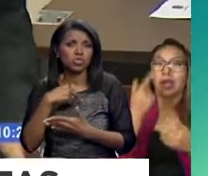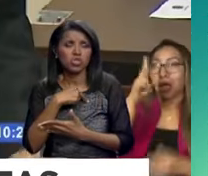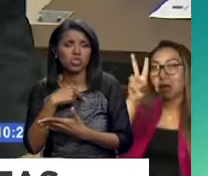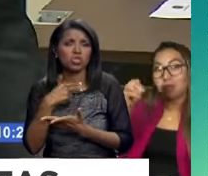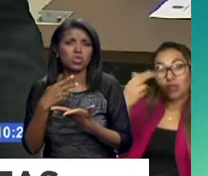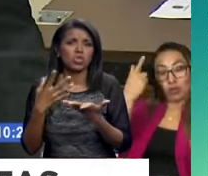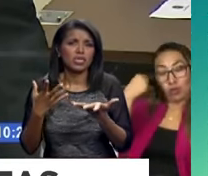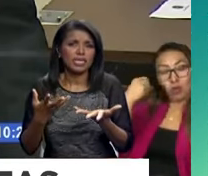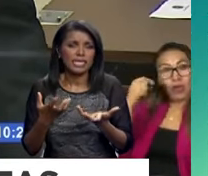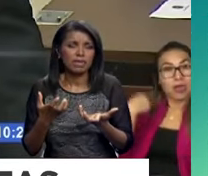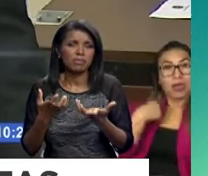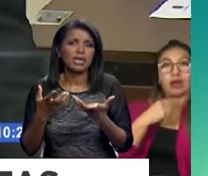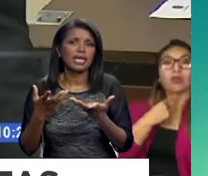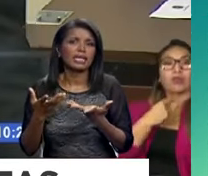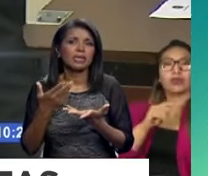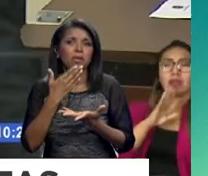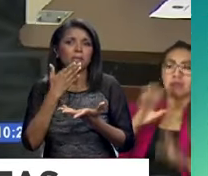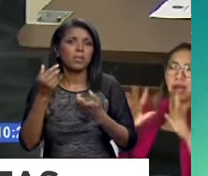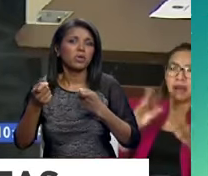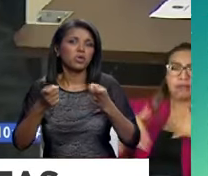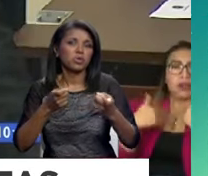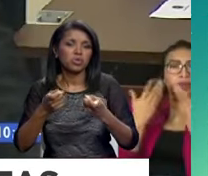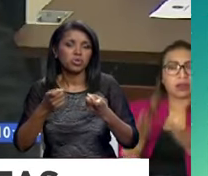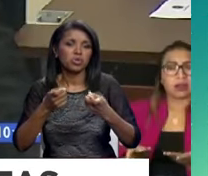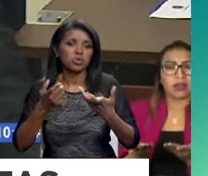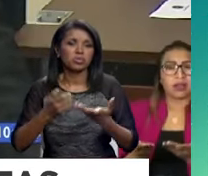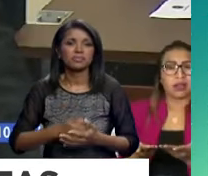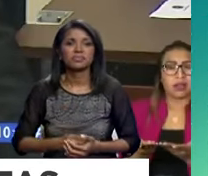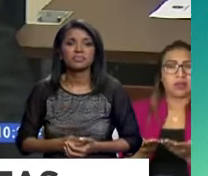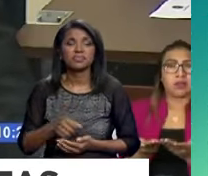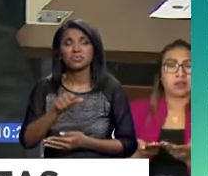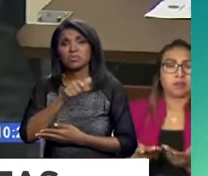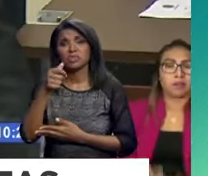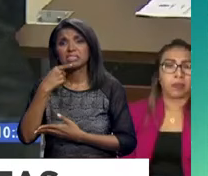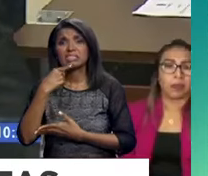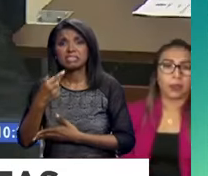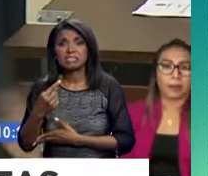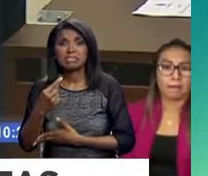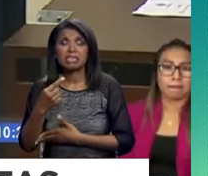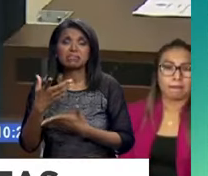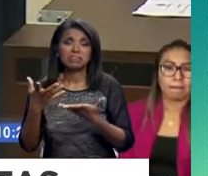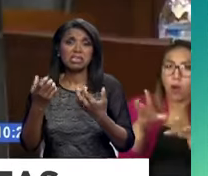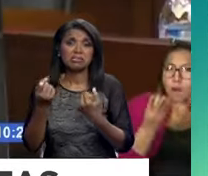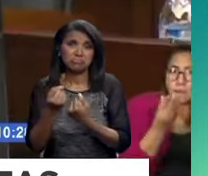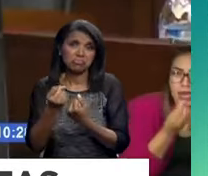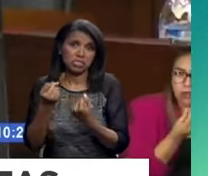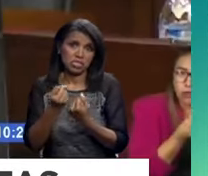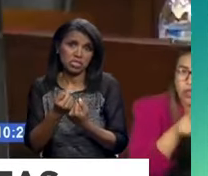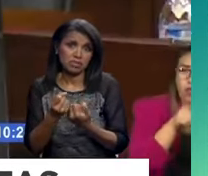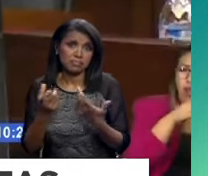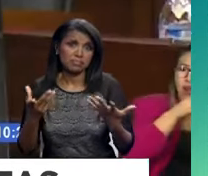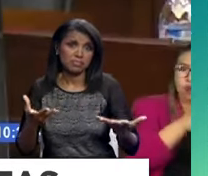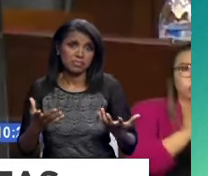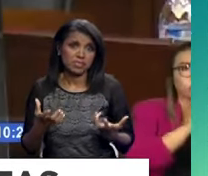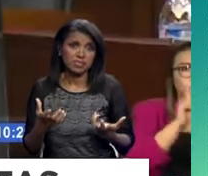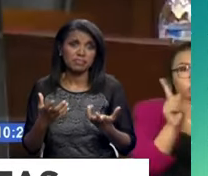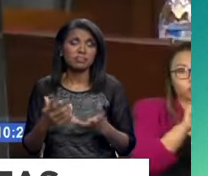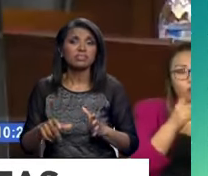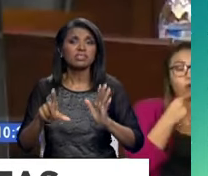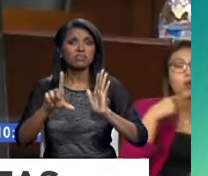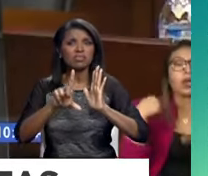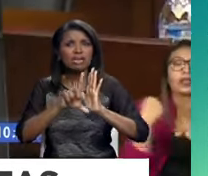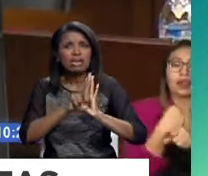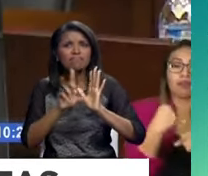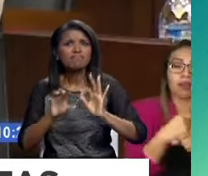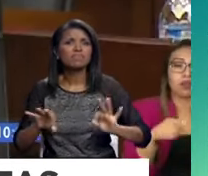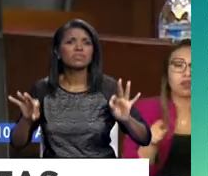esa oportunidad de conversar y pedir ese apoyo. Esos juristas que han dicho presente y que han dicho me quiero sumar a la iniciativa porque queremos que sea ley de la República